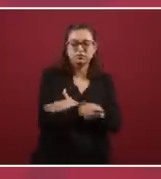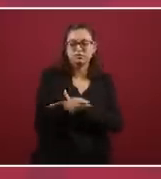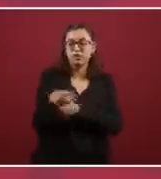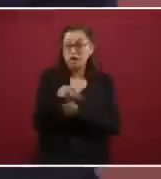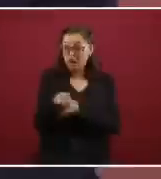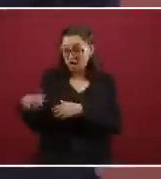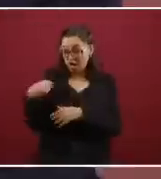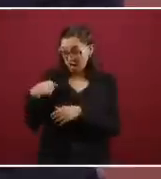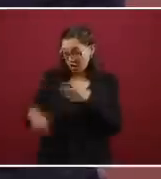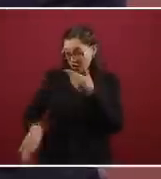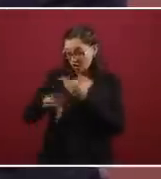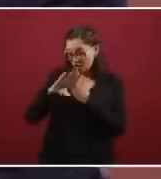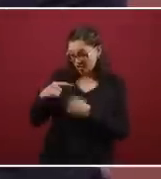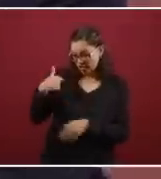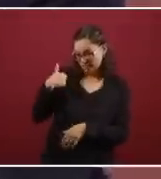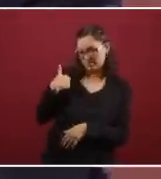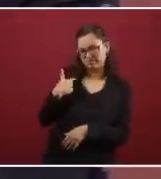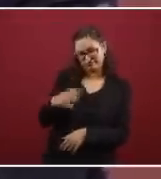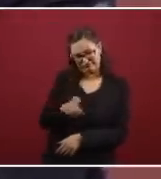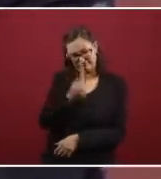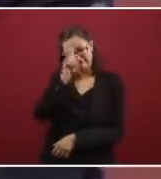adversarios, a los opositores,